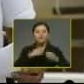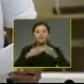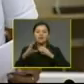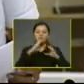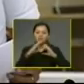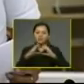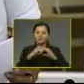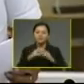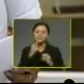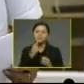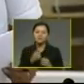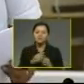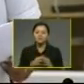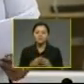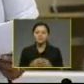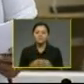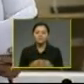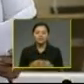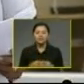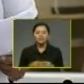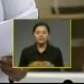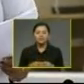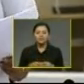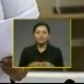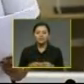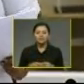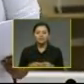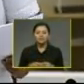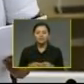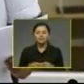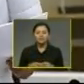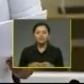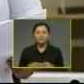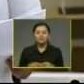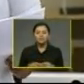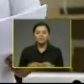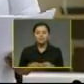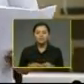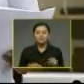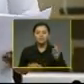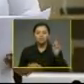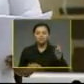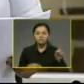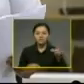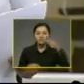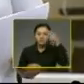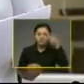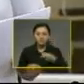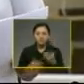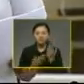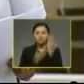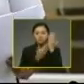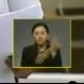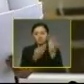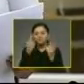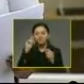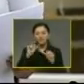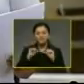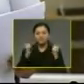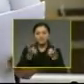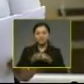así, se llama el señor candidato. Usted ha decidido postularse para la Asamblea